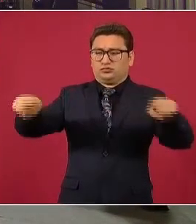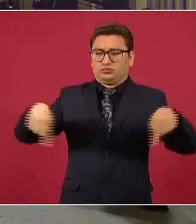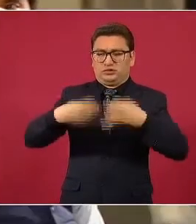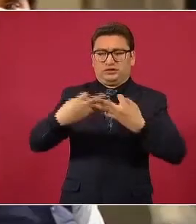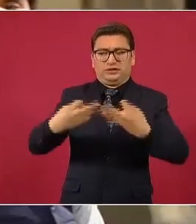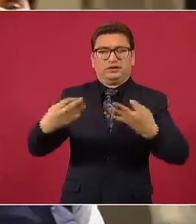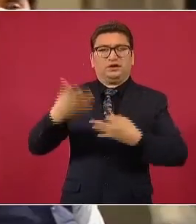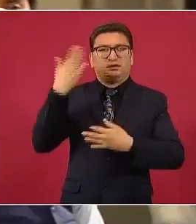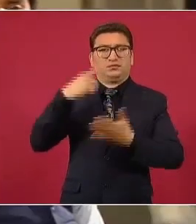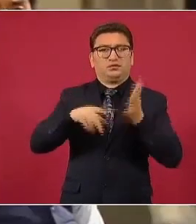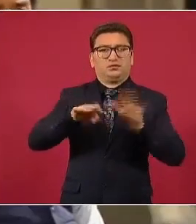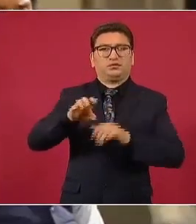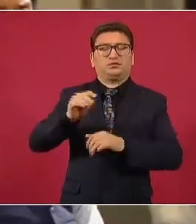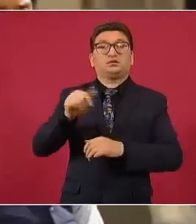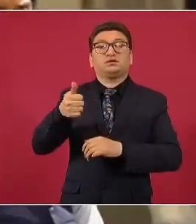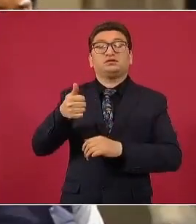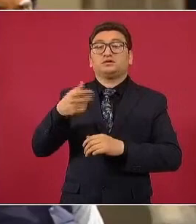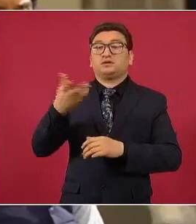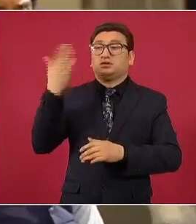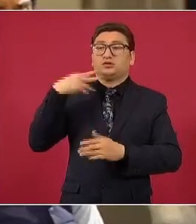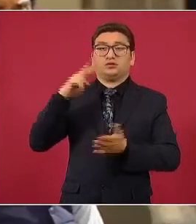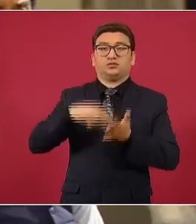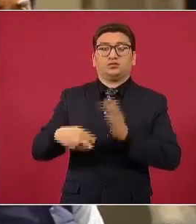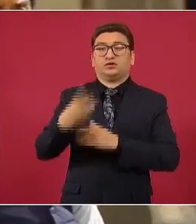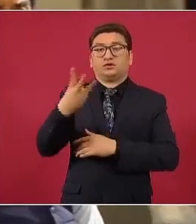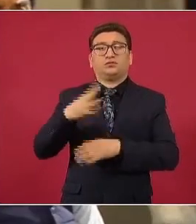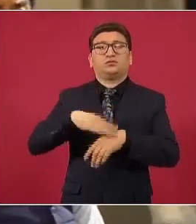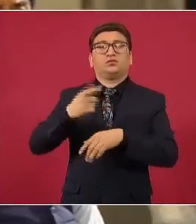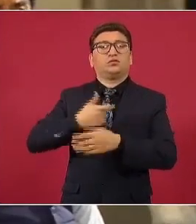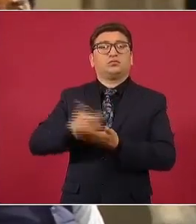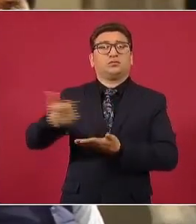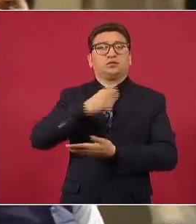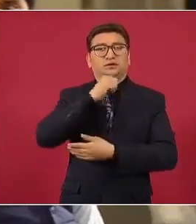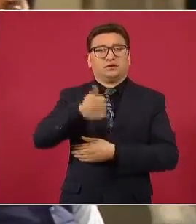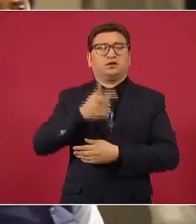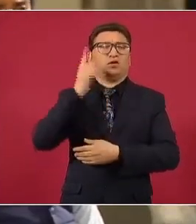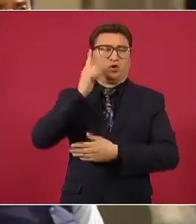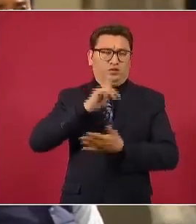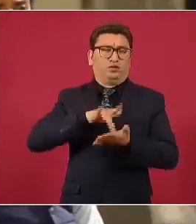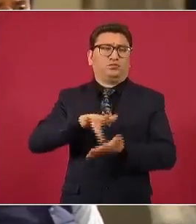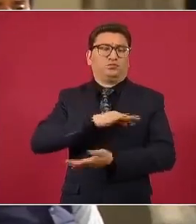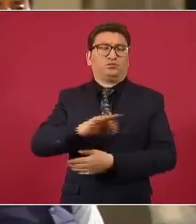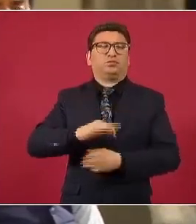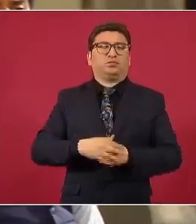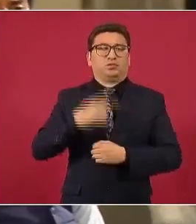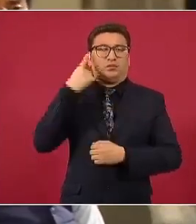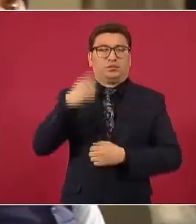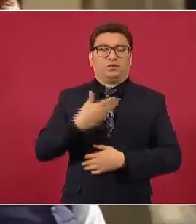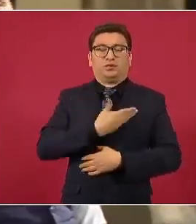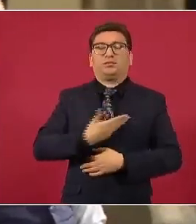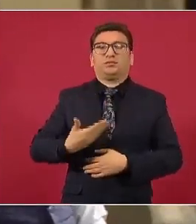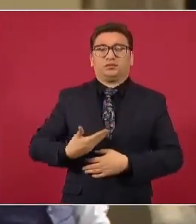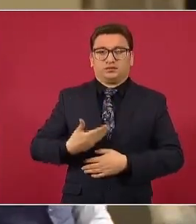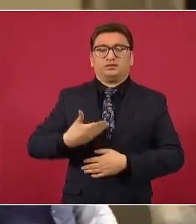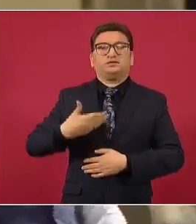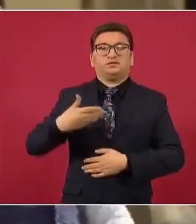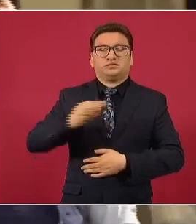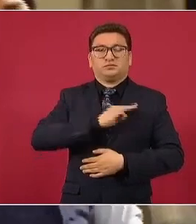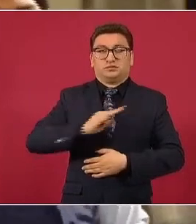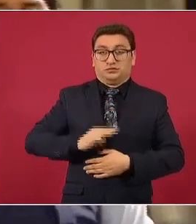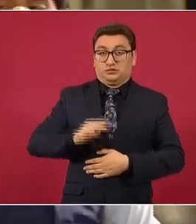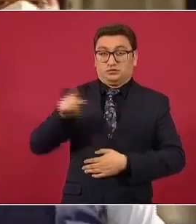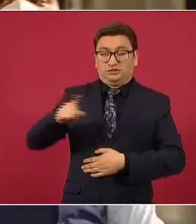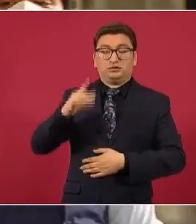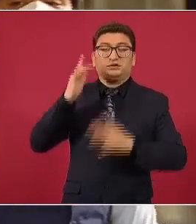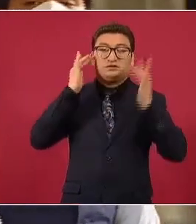96 y desde 2003 metió juicio porque no le han pagado. Ojalá nos pueda apoyar para que el presidente municipal de San Juan del Río, pues,